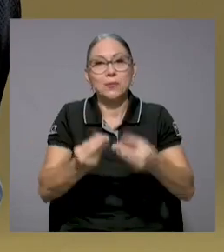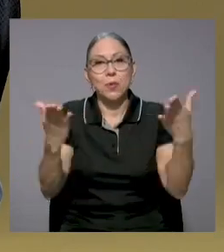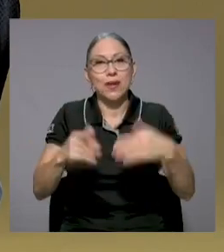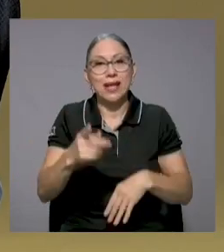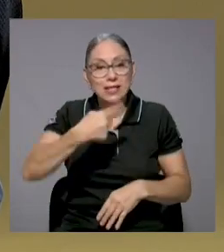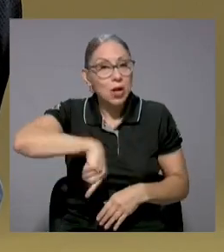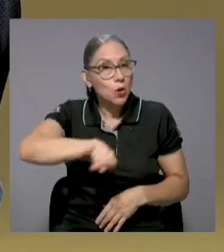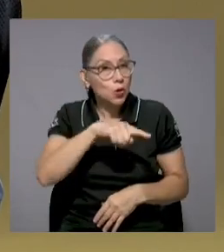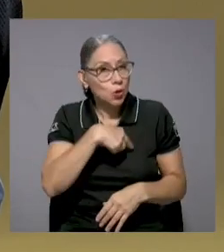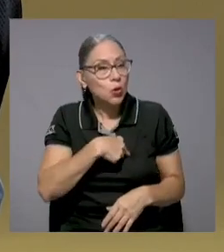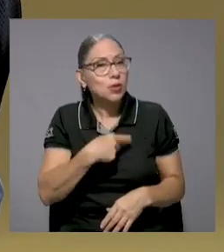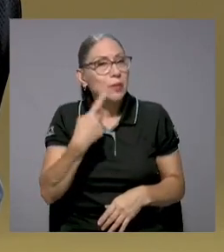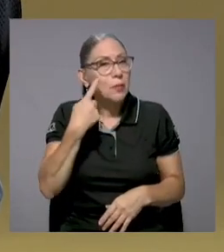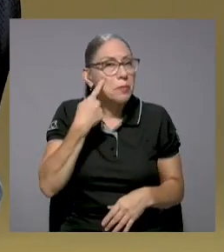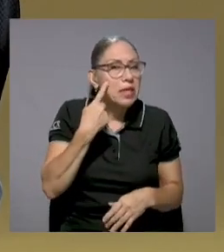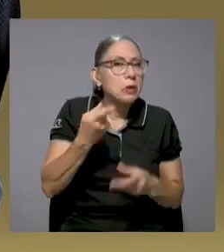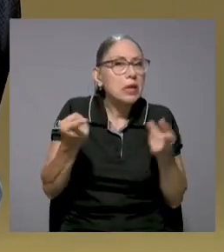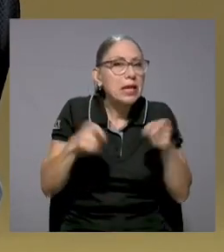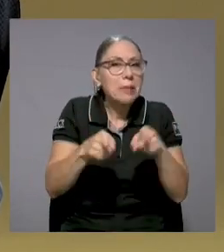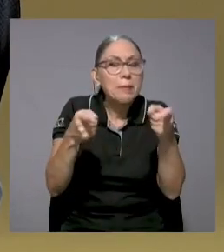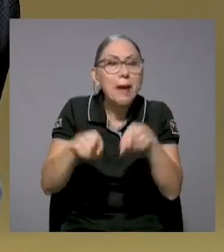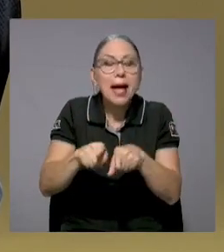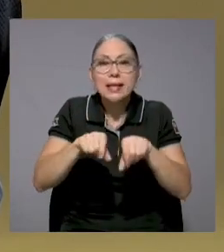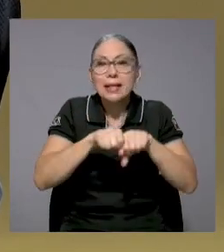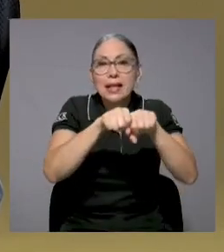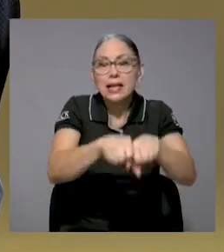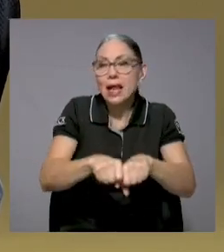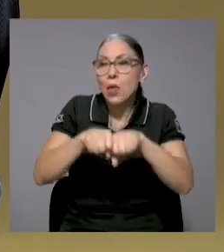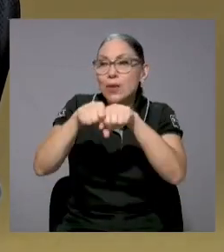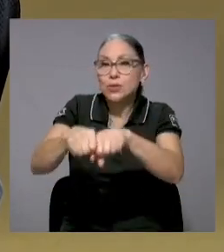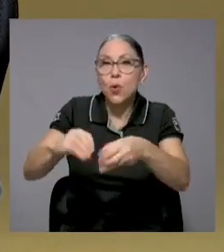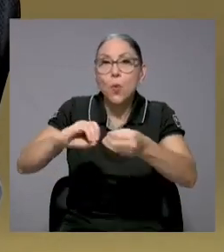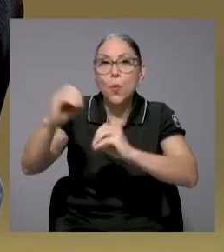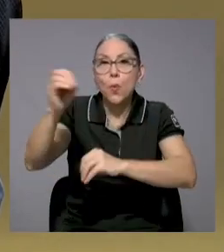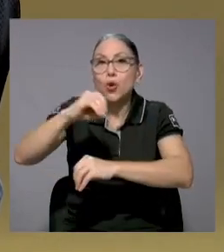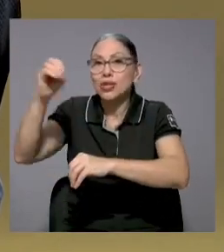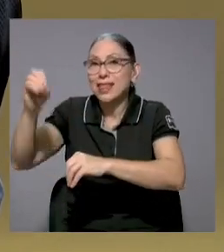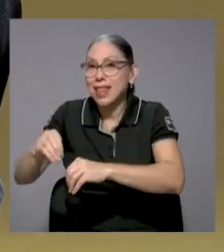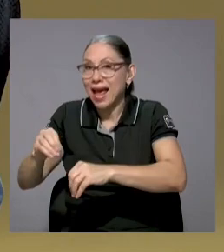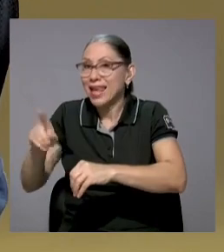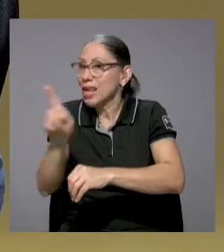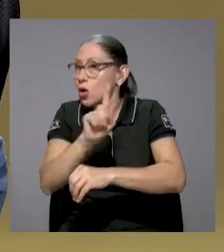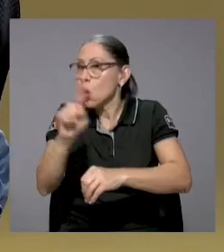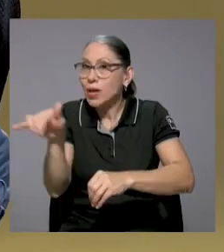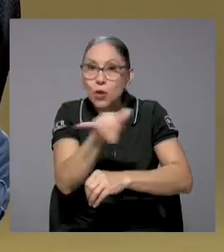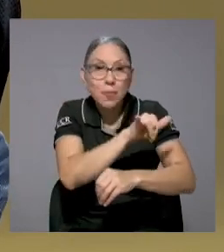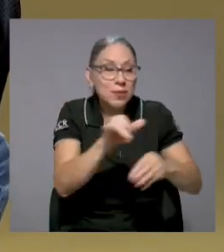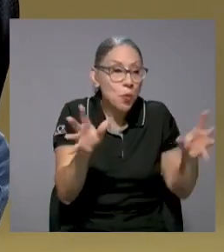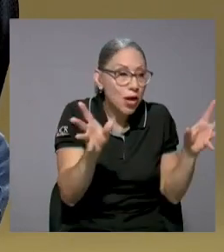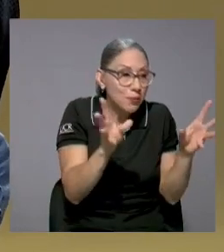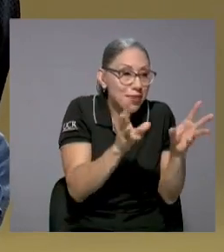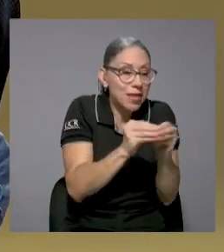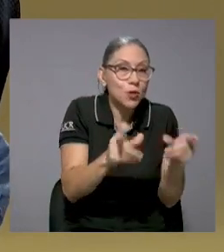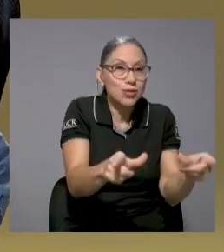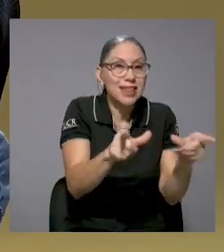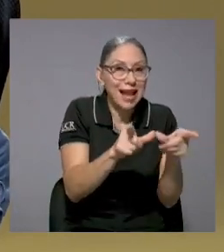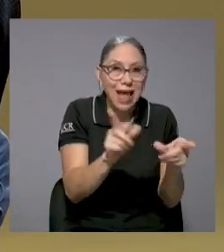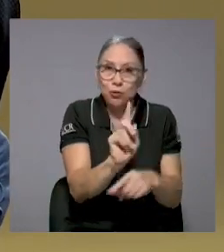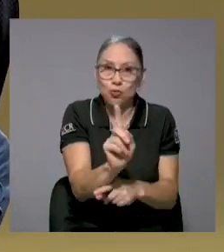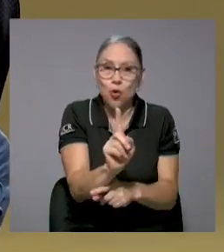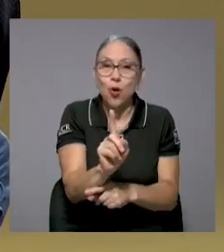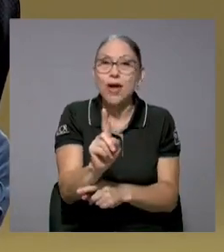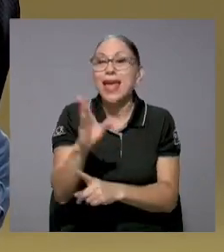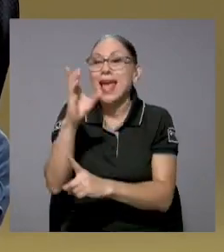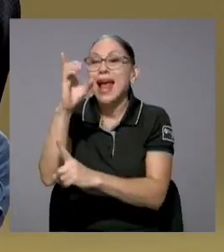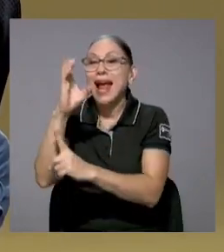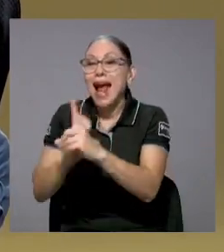las tendencias en graduación en porcentaje de graduados, que no es lo mismo que títulos entregados, sino que es de cada 100 personas que ingresan un año